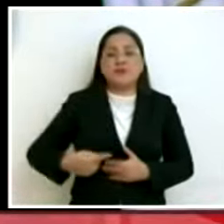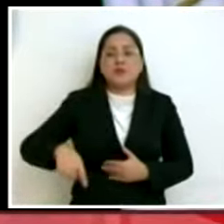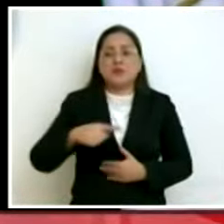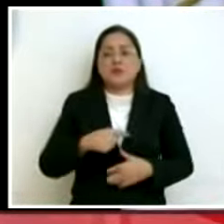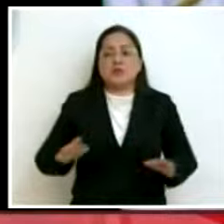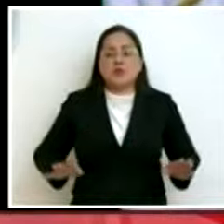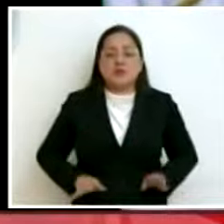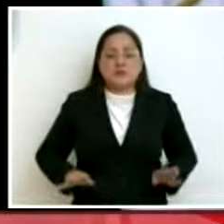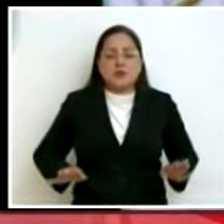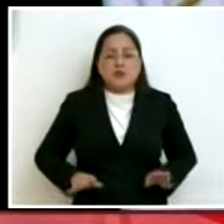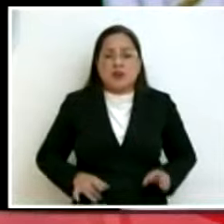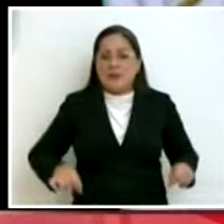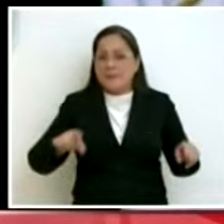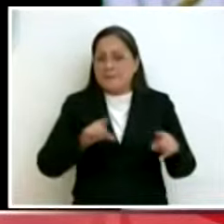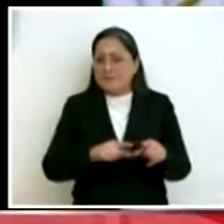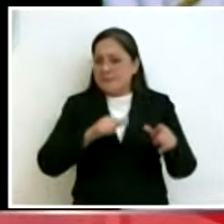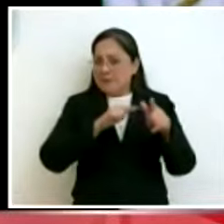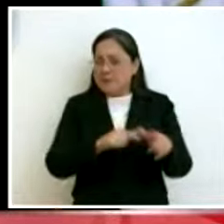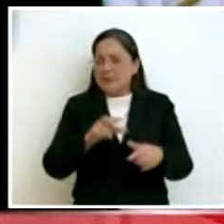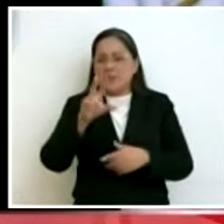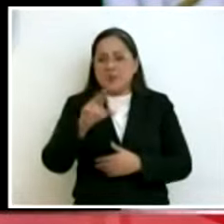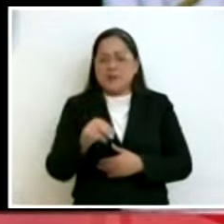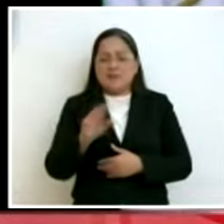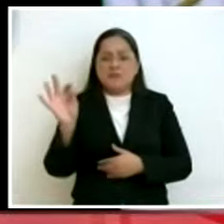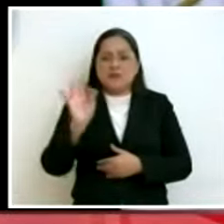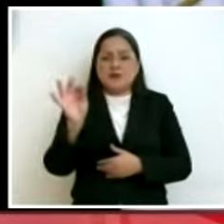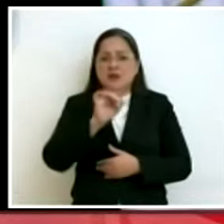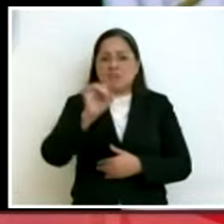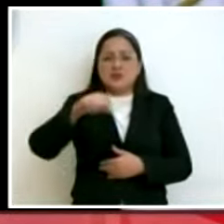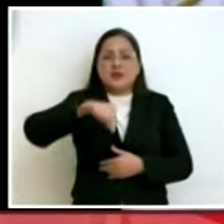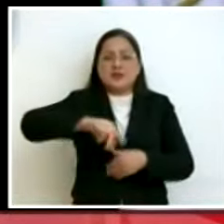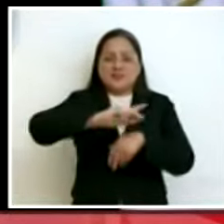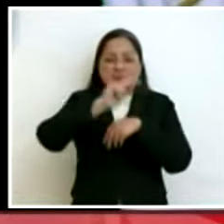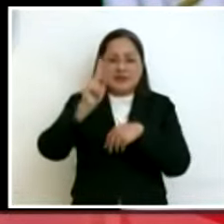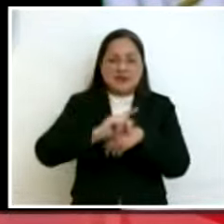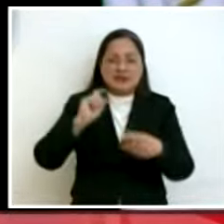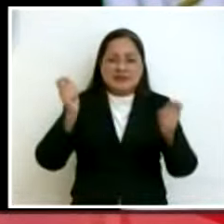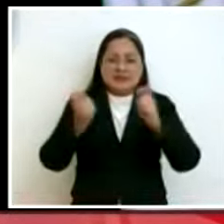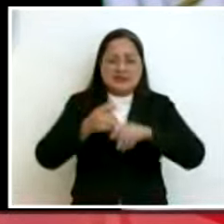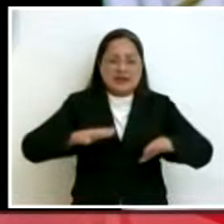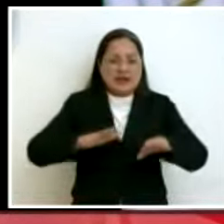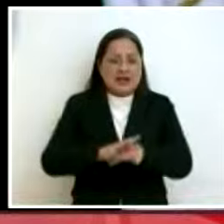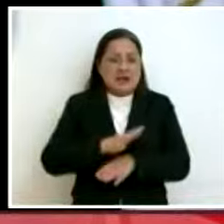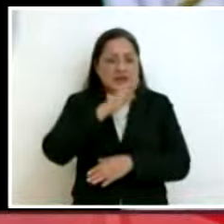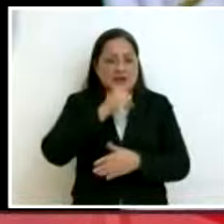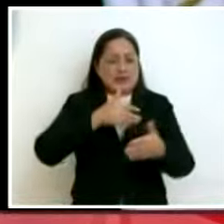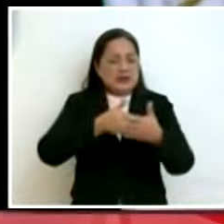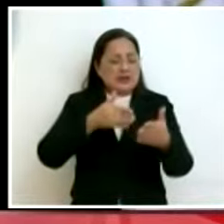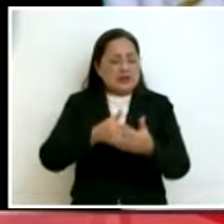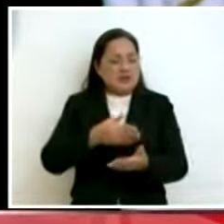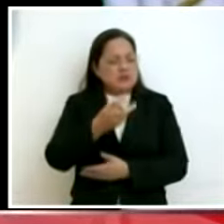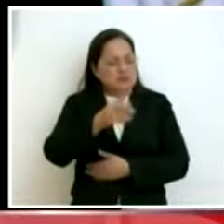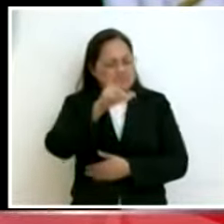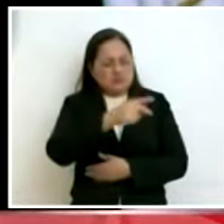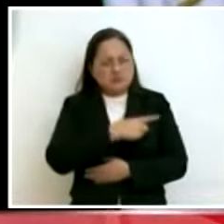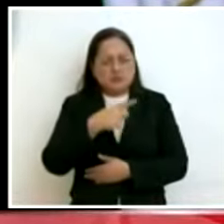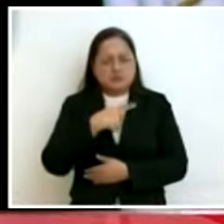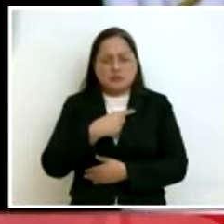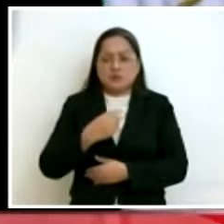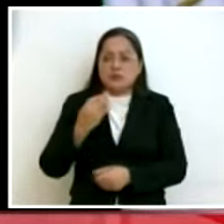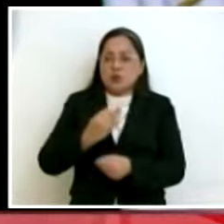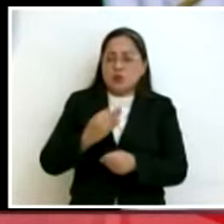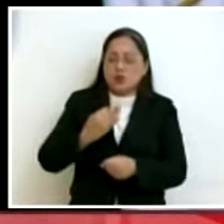maniquea que limite las posibilidades de cambio del país Esta es una gran reforma